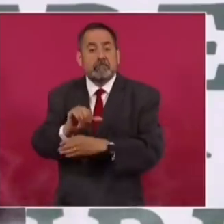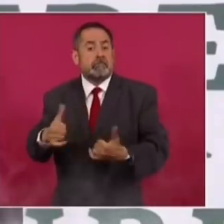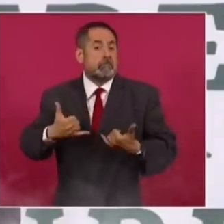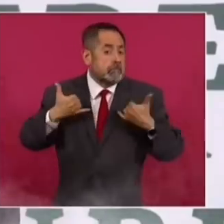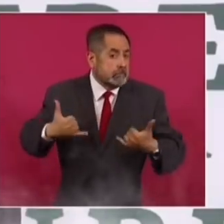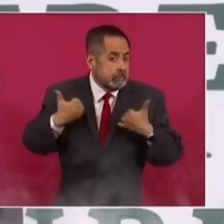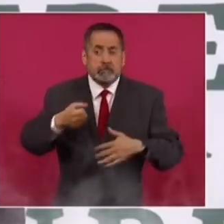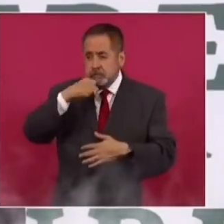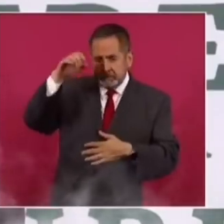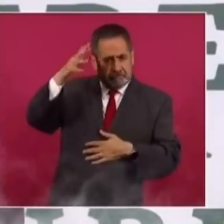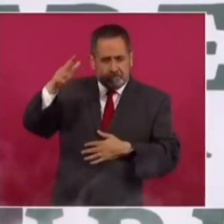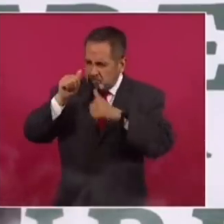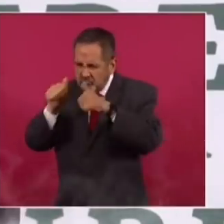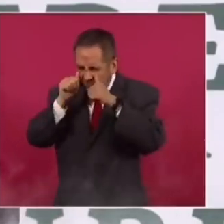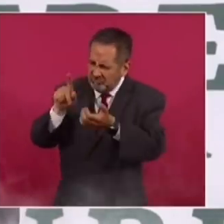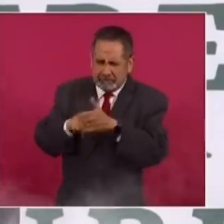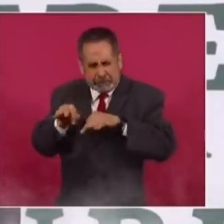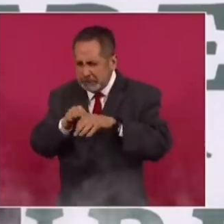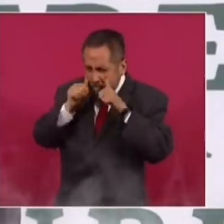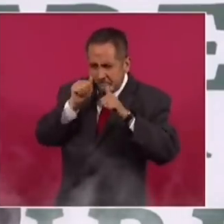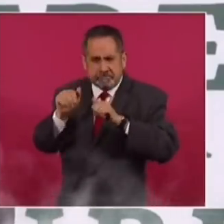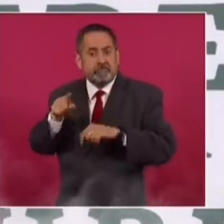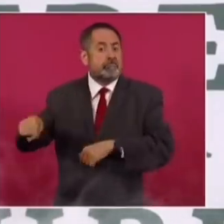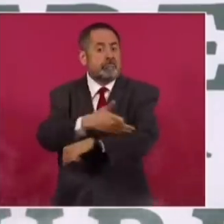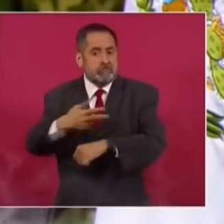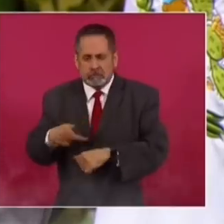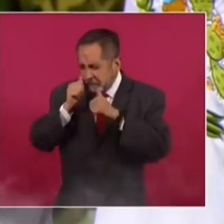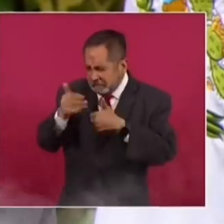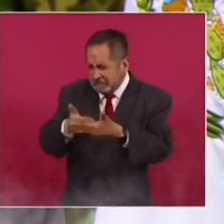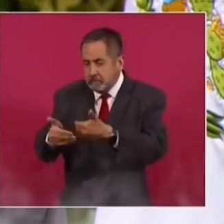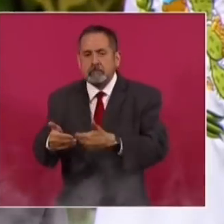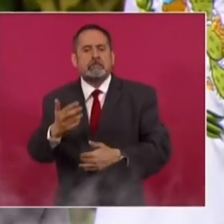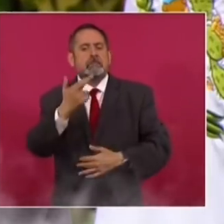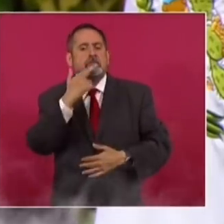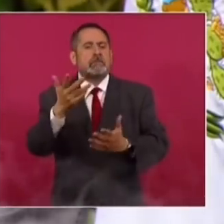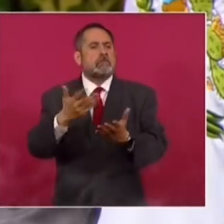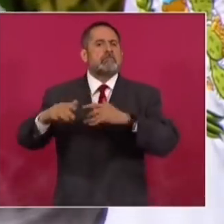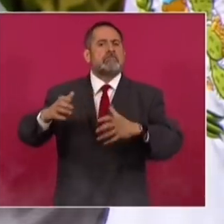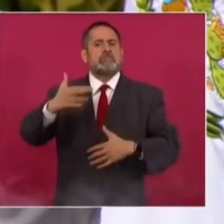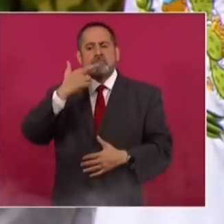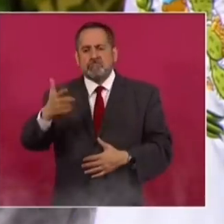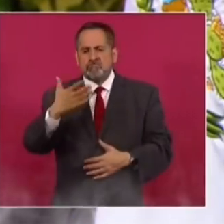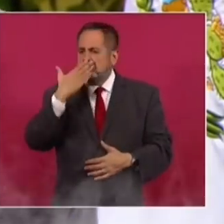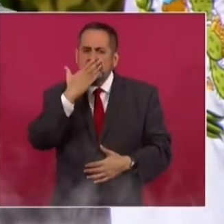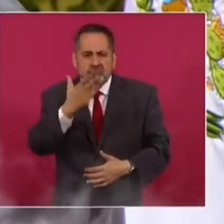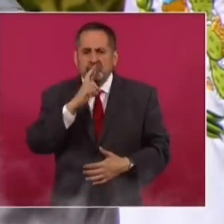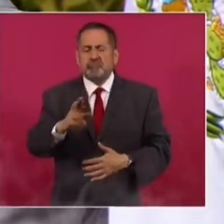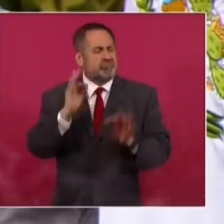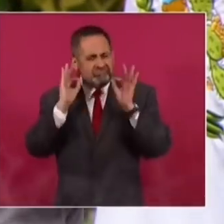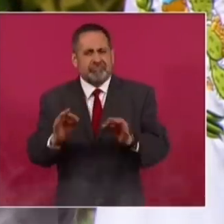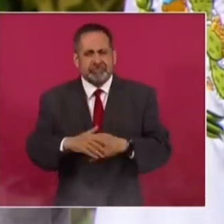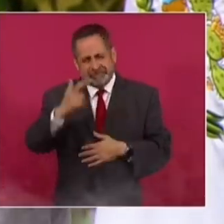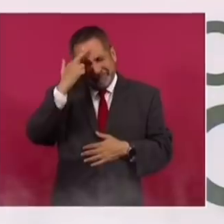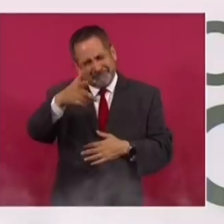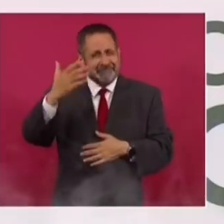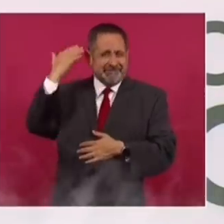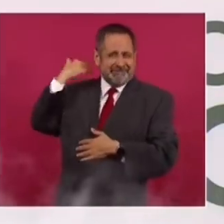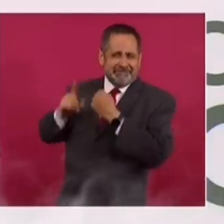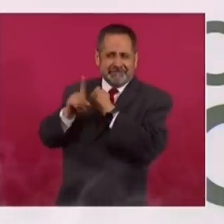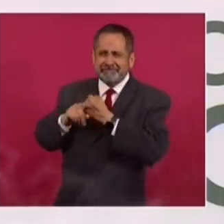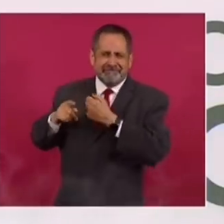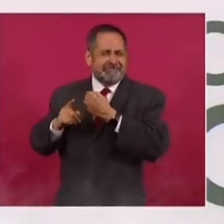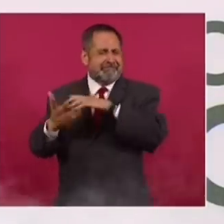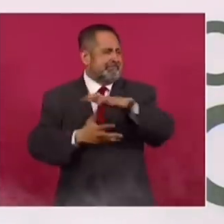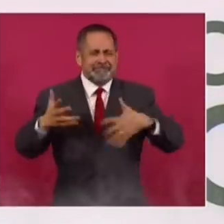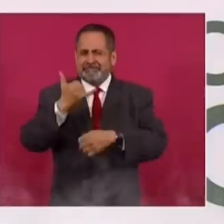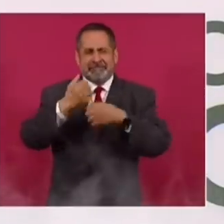jóvenes adultos mayores ya familias pobres todo lo cual ahora nos ha permitido enfrentar con buenos resultados el grave problema que heredamos de